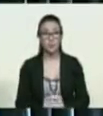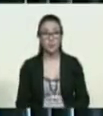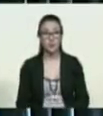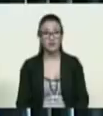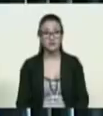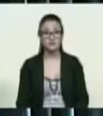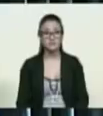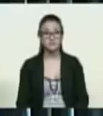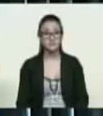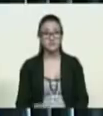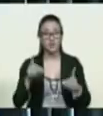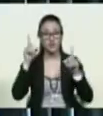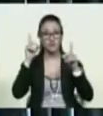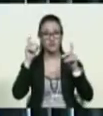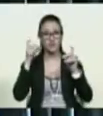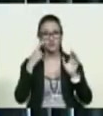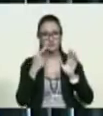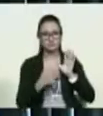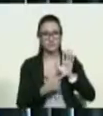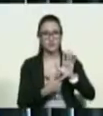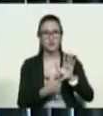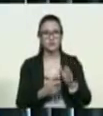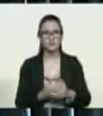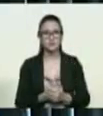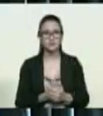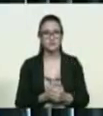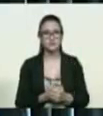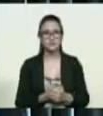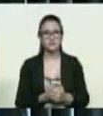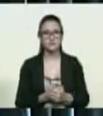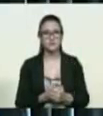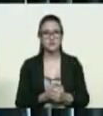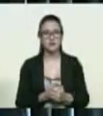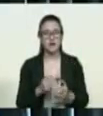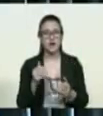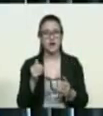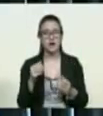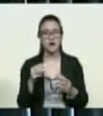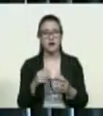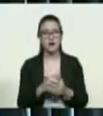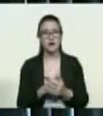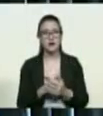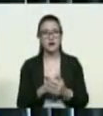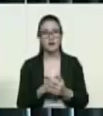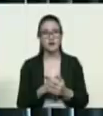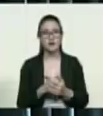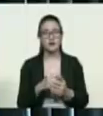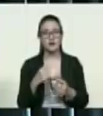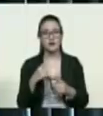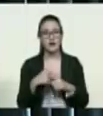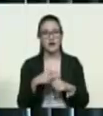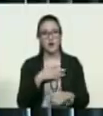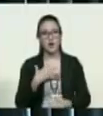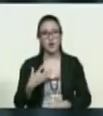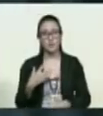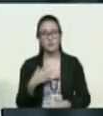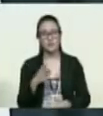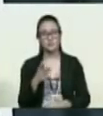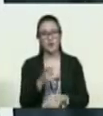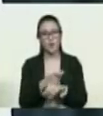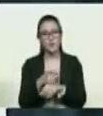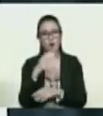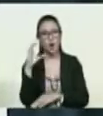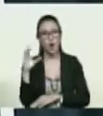esta foto la hemos mostrado muchas veces, la vuelvo a mostrar. Este señor es un funcionario de la aduana del gobierno, del extinto gobierno de Juan Manuel